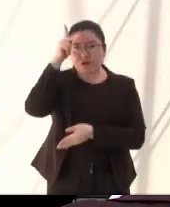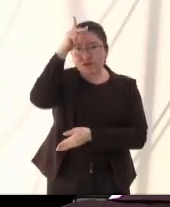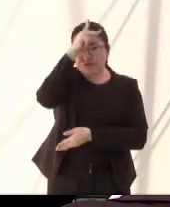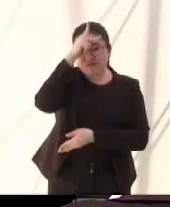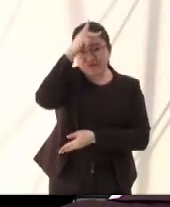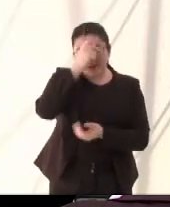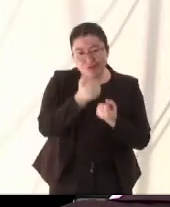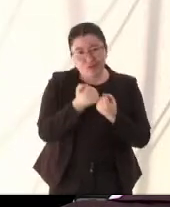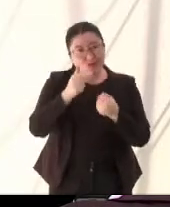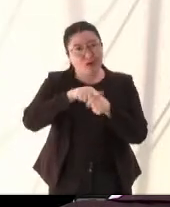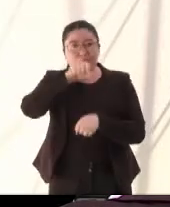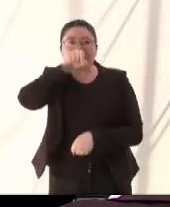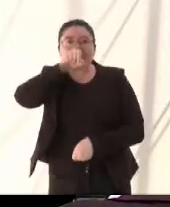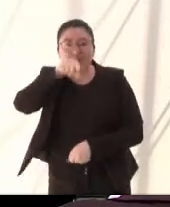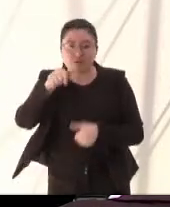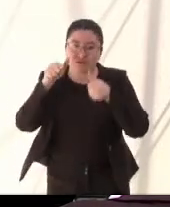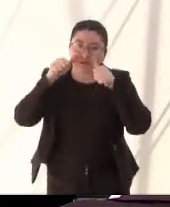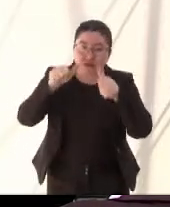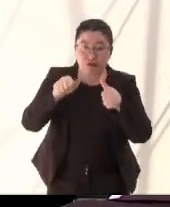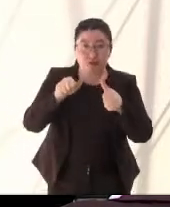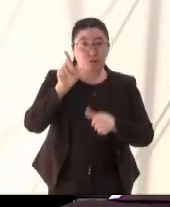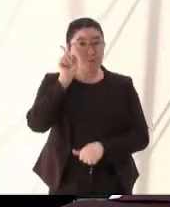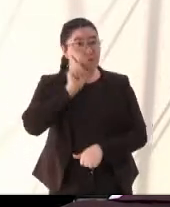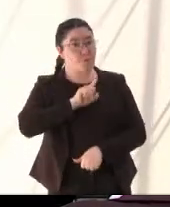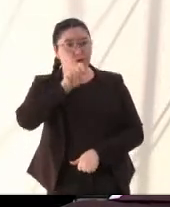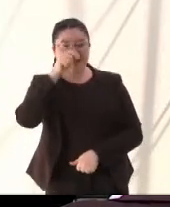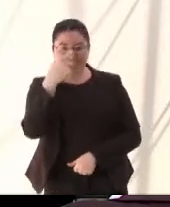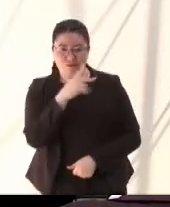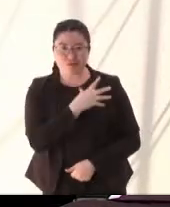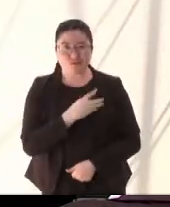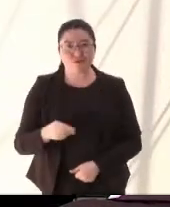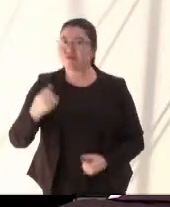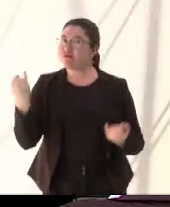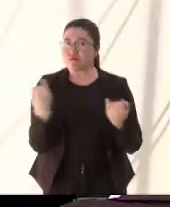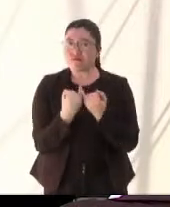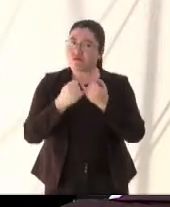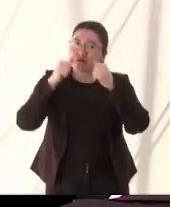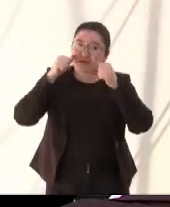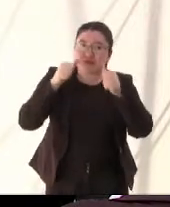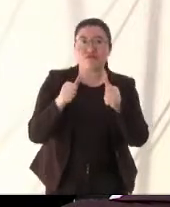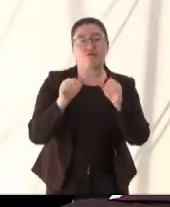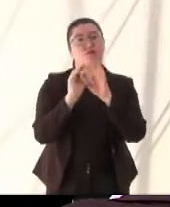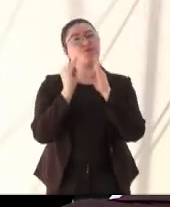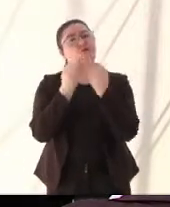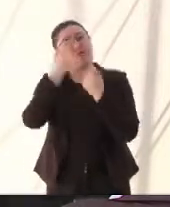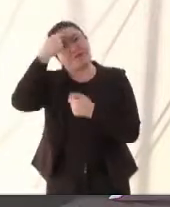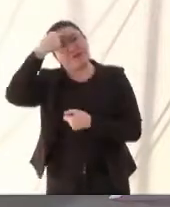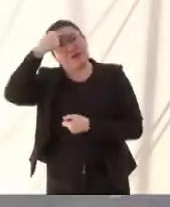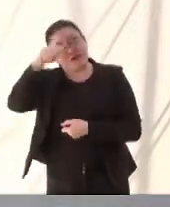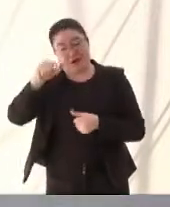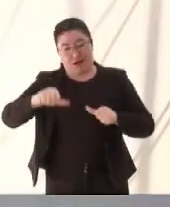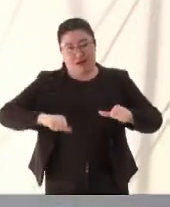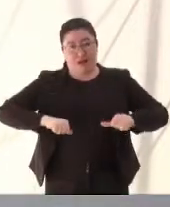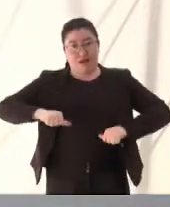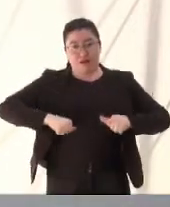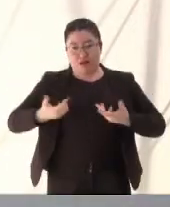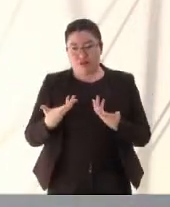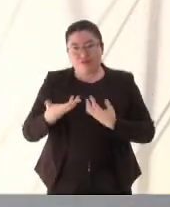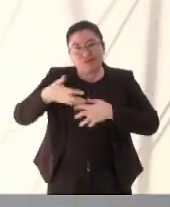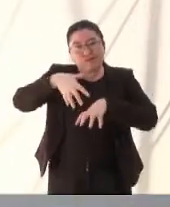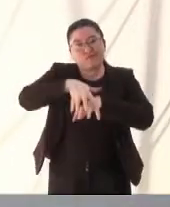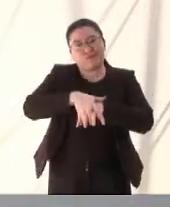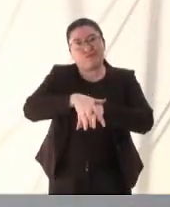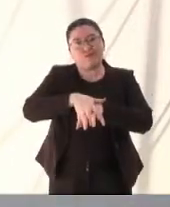mujeres violentadas y sus hijos, atender la forma de incorporación a actividades de estas mujeres en la